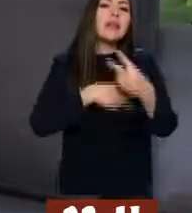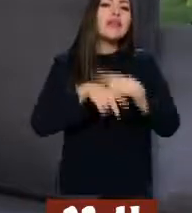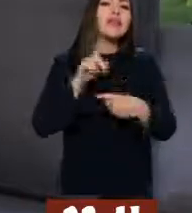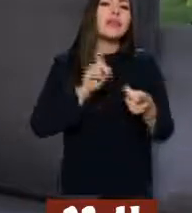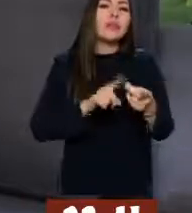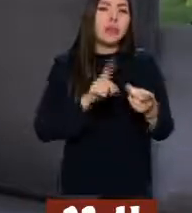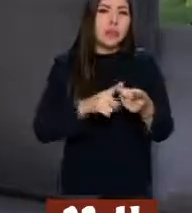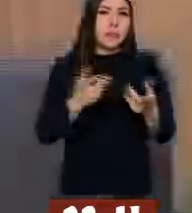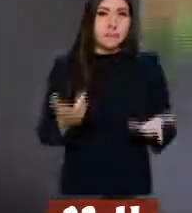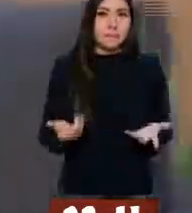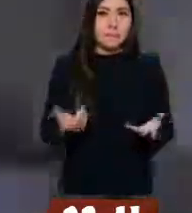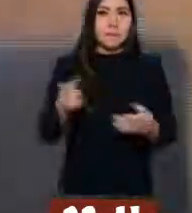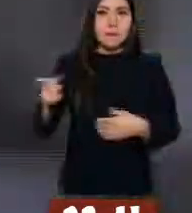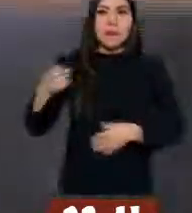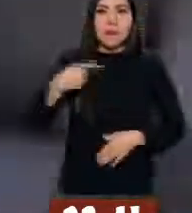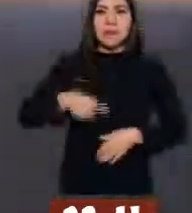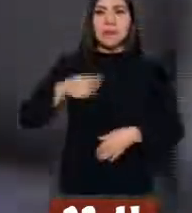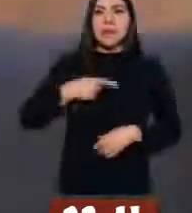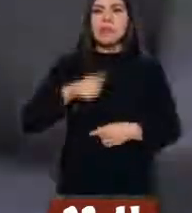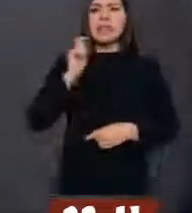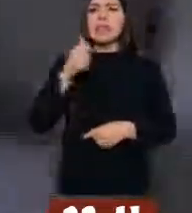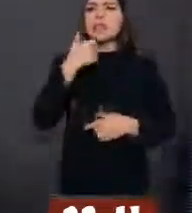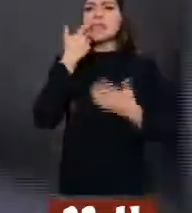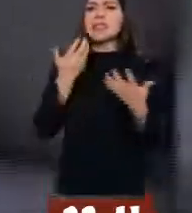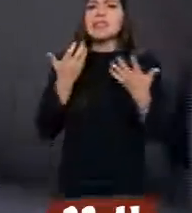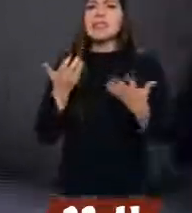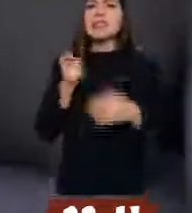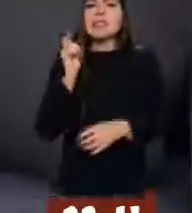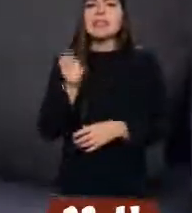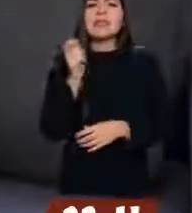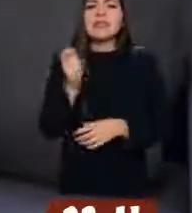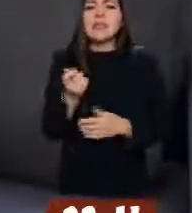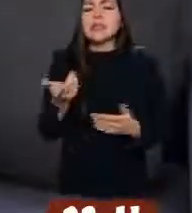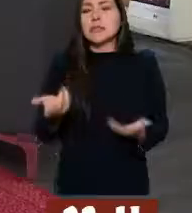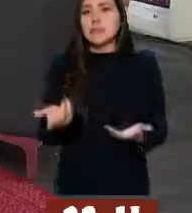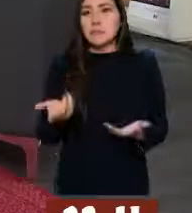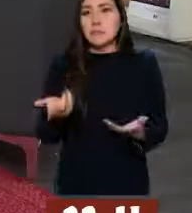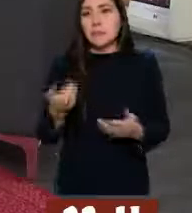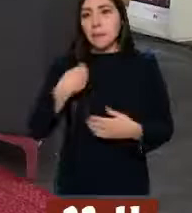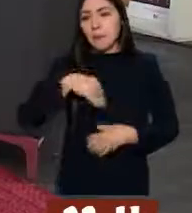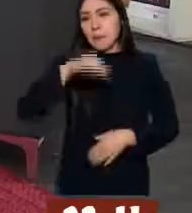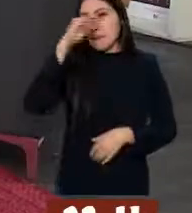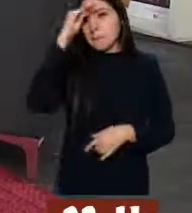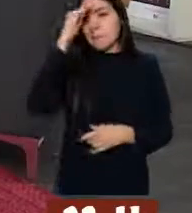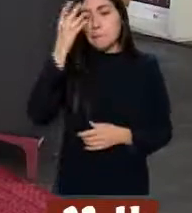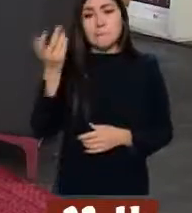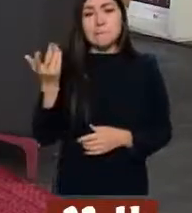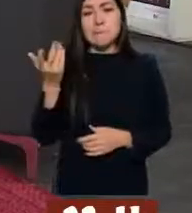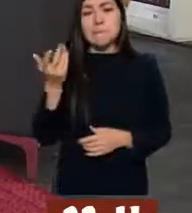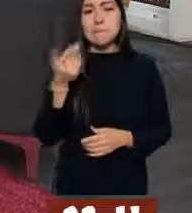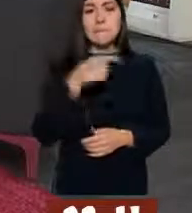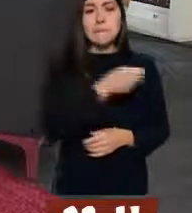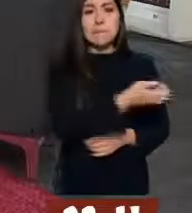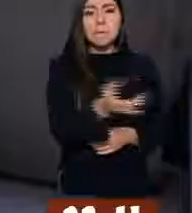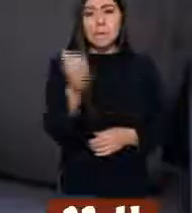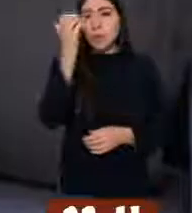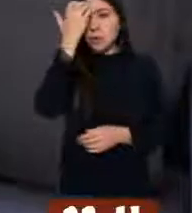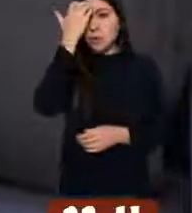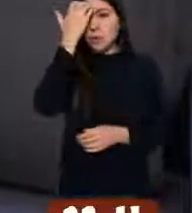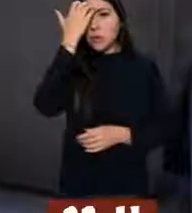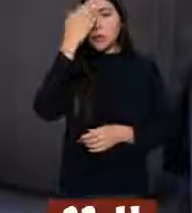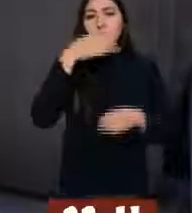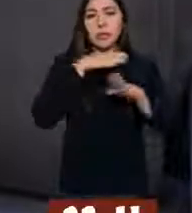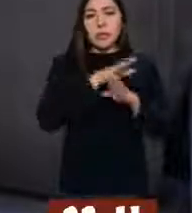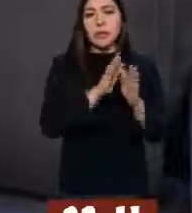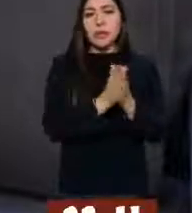qué alimenta a esta persona, qué se busca con ello, ¿no? De entrada creo que hay, por lo poco que se conoce en esos momentos de